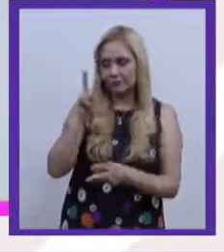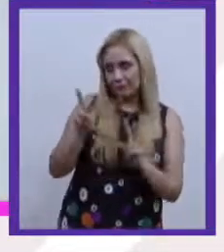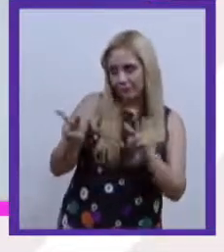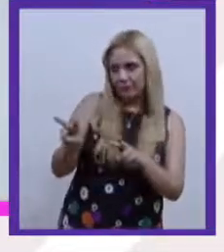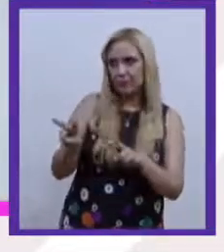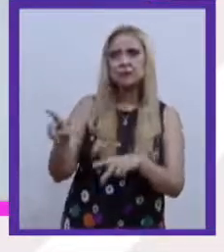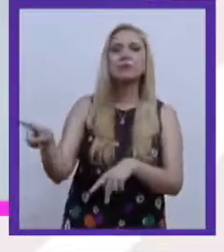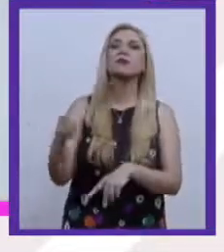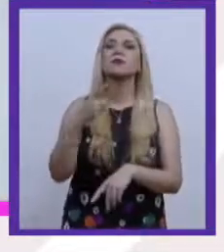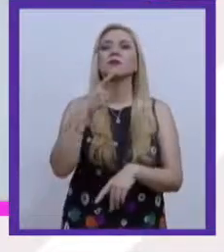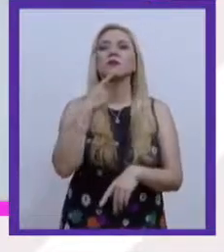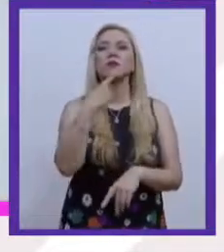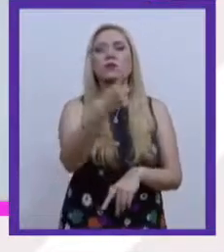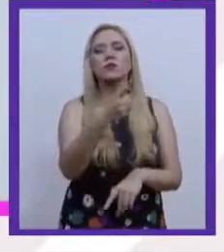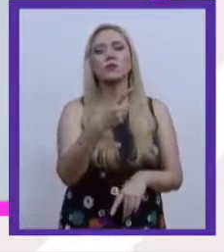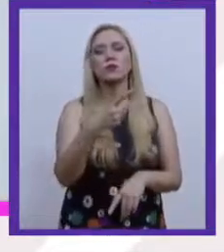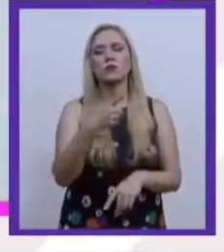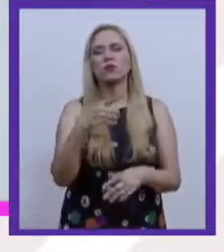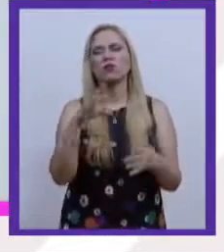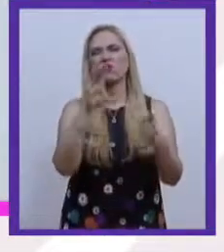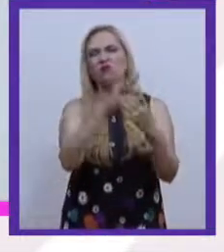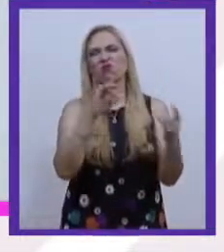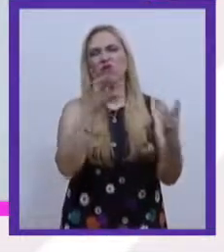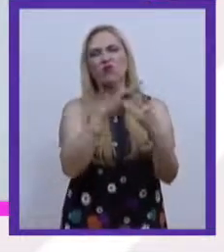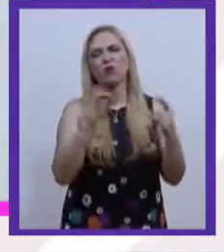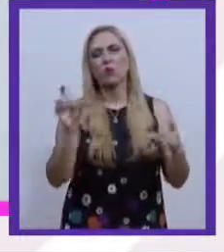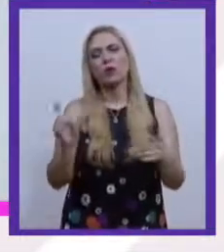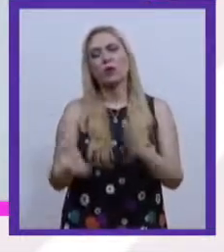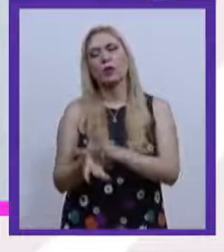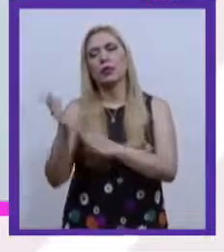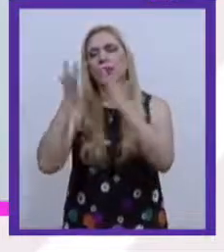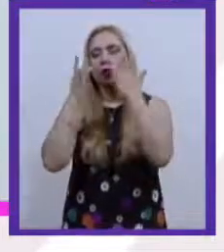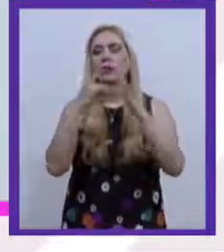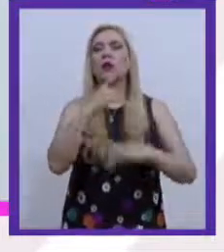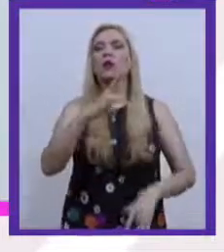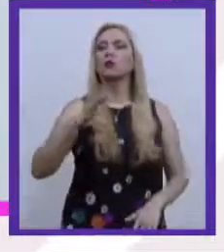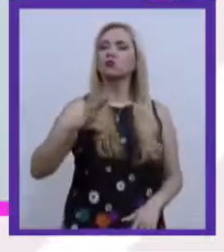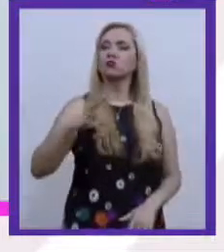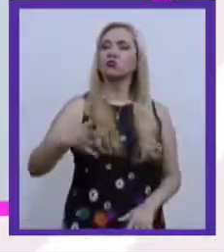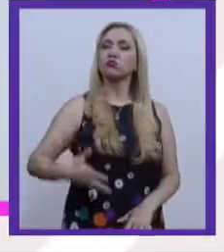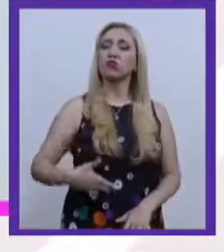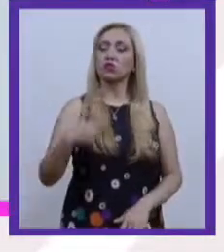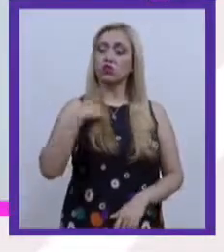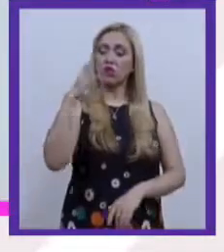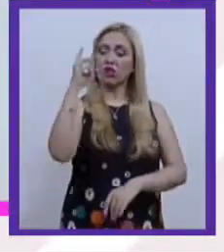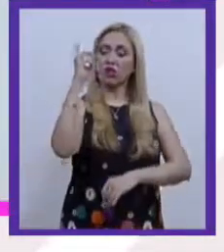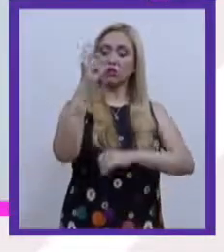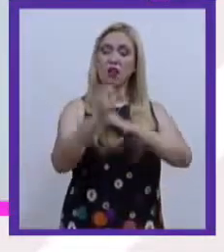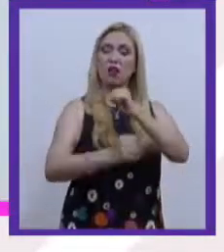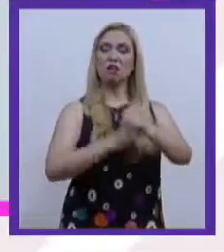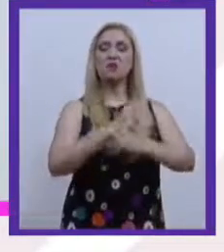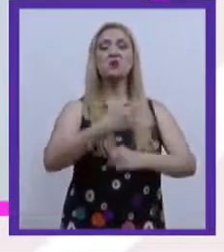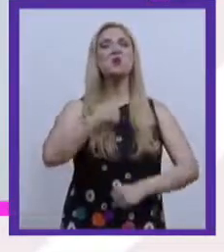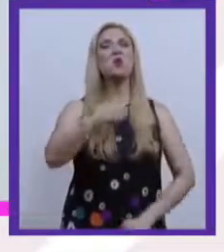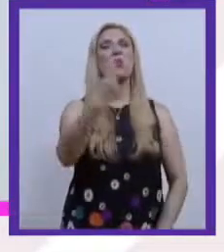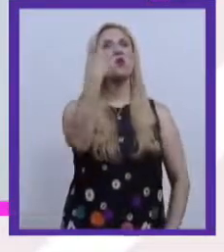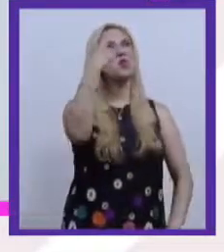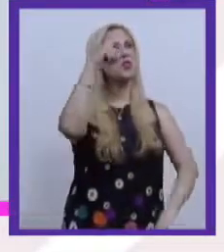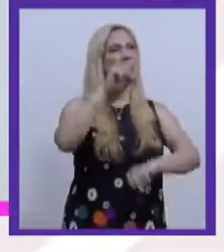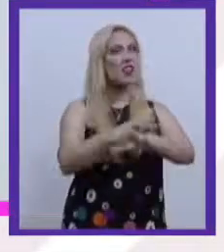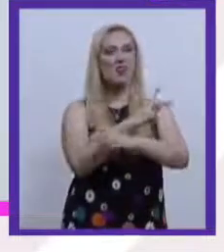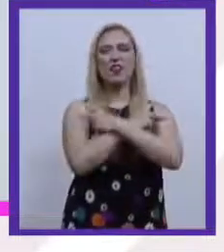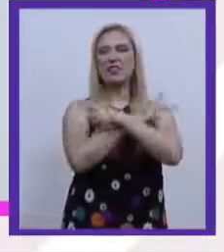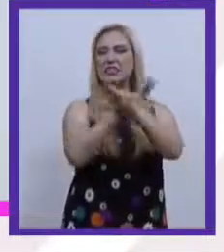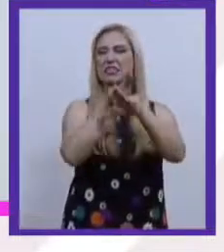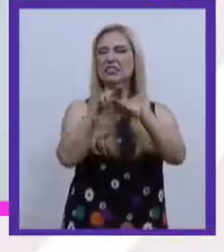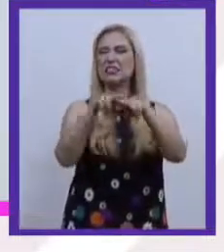una declaración a Gabriela Marketing cuando él se fue y dijo muy orgulloso, en estos 30 años yo no he tenido un día de